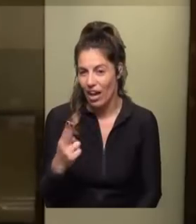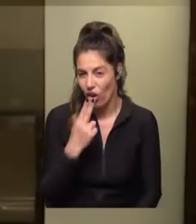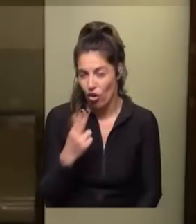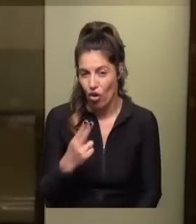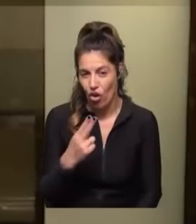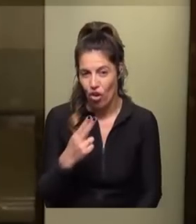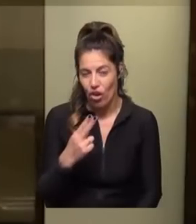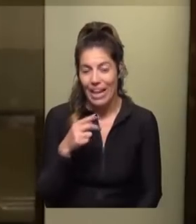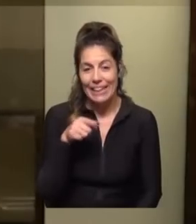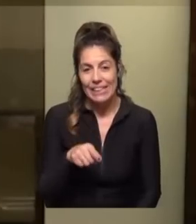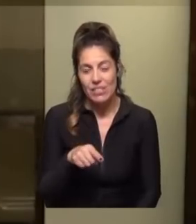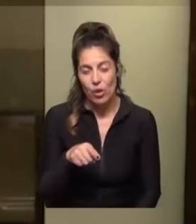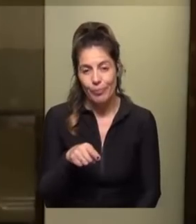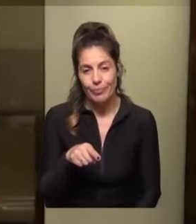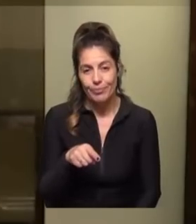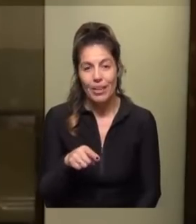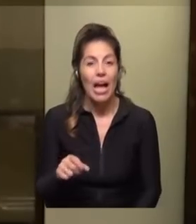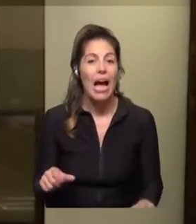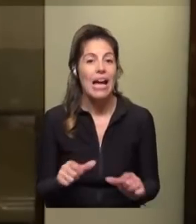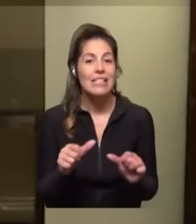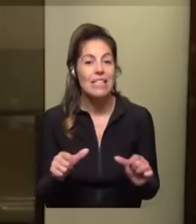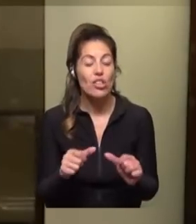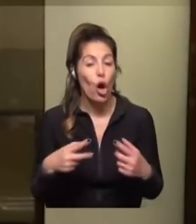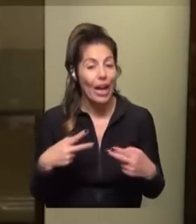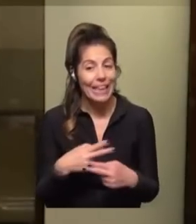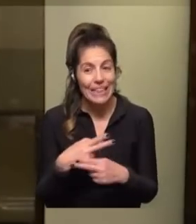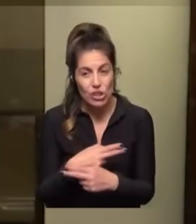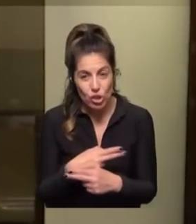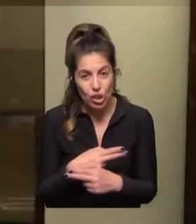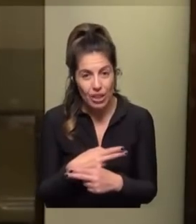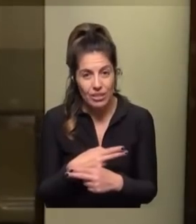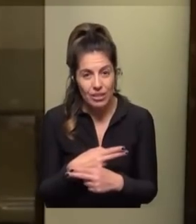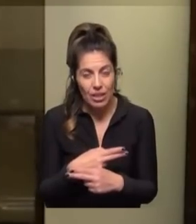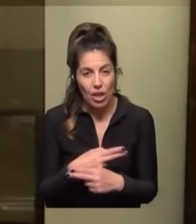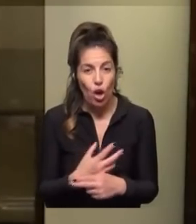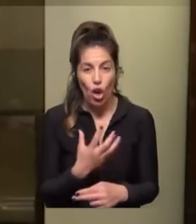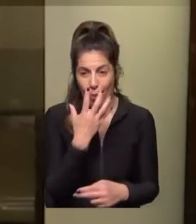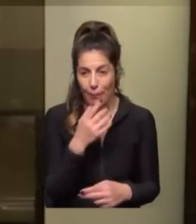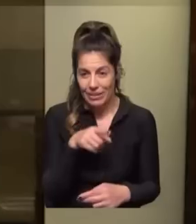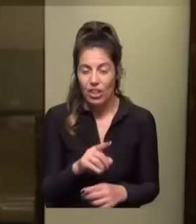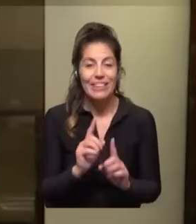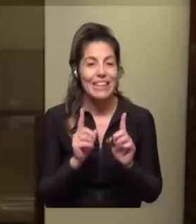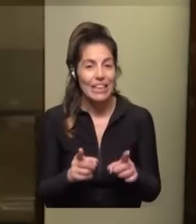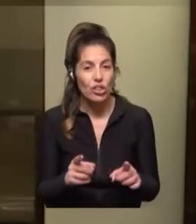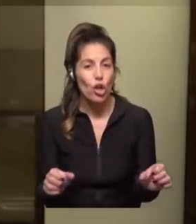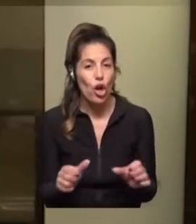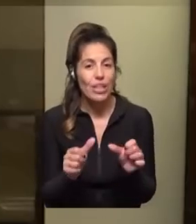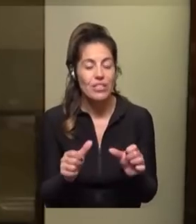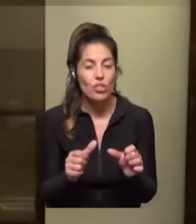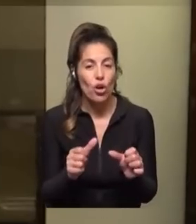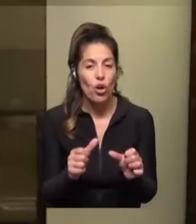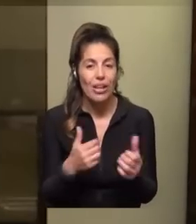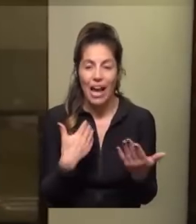en este caso algunas otras restricciones que tienen que ver con los vaporizadores de ese tema hizo hincapié